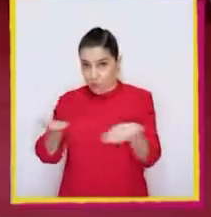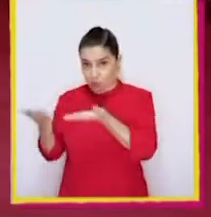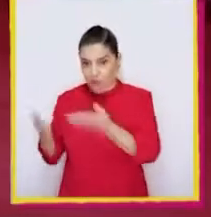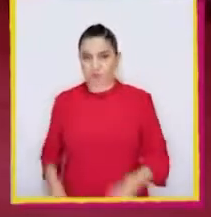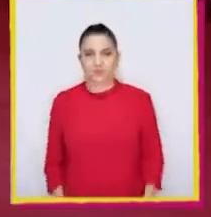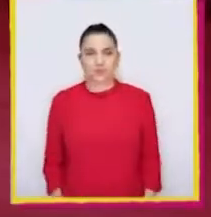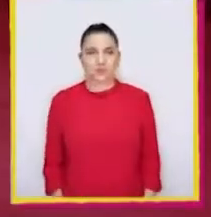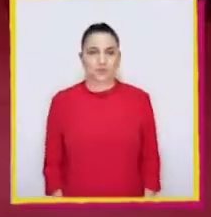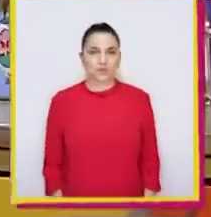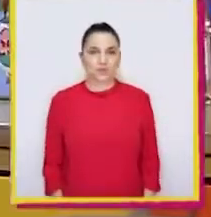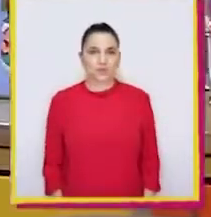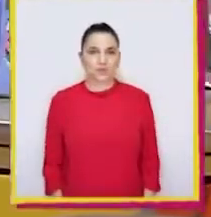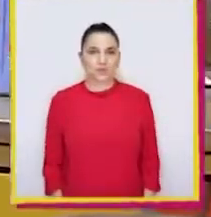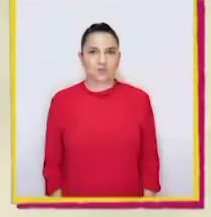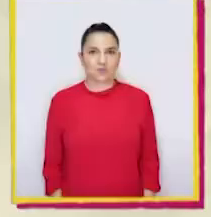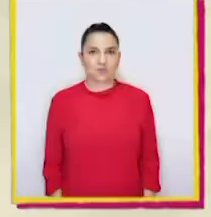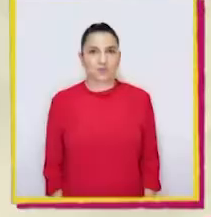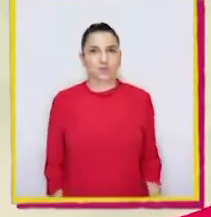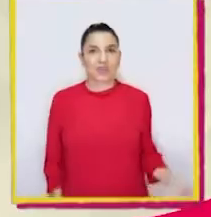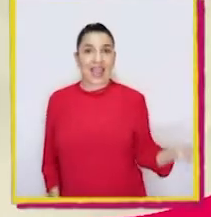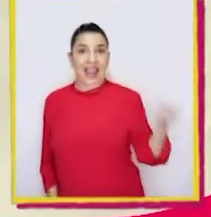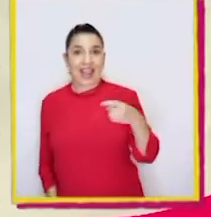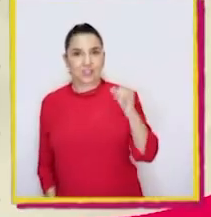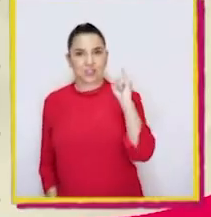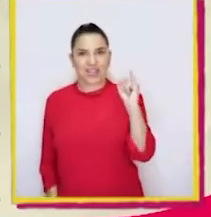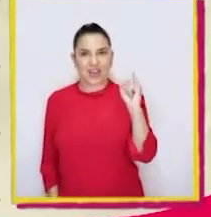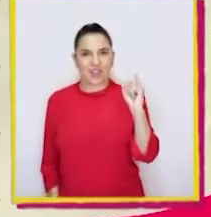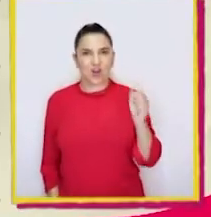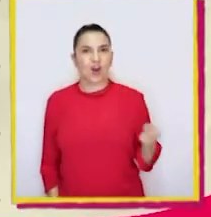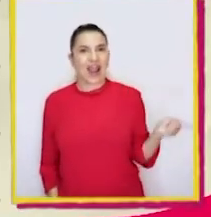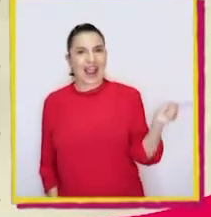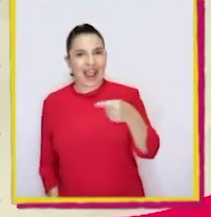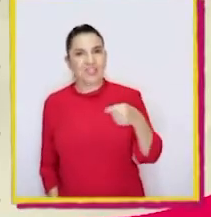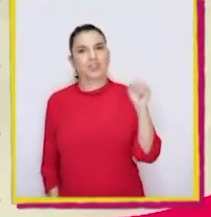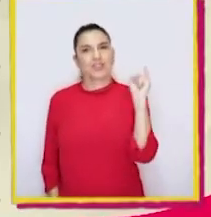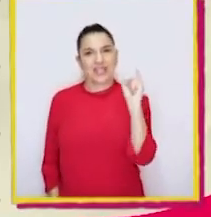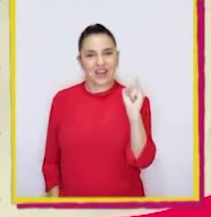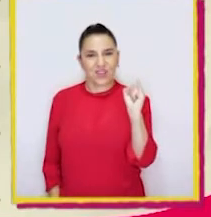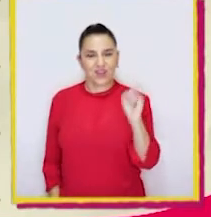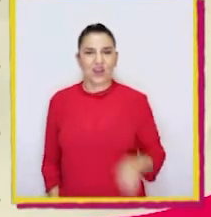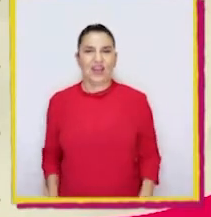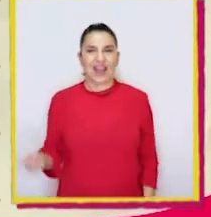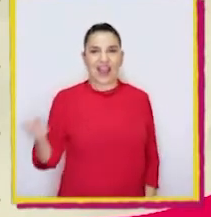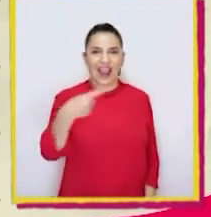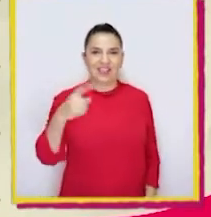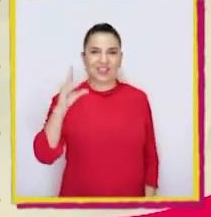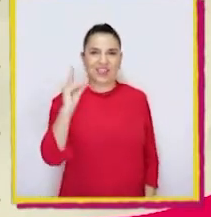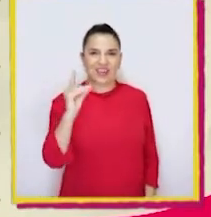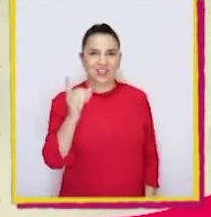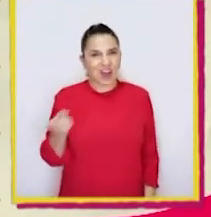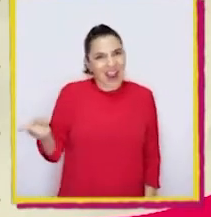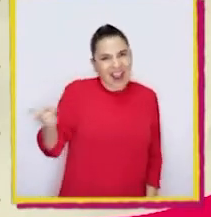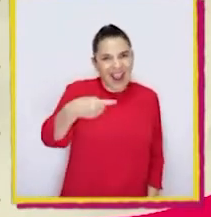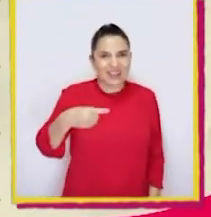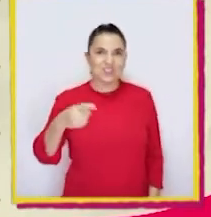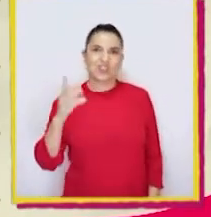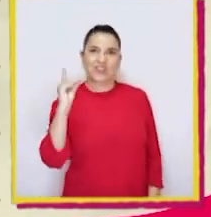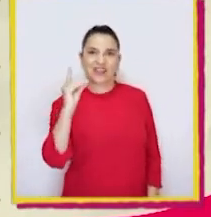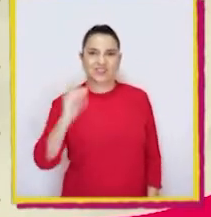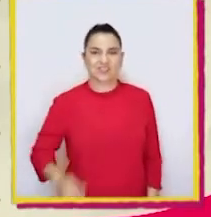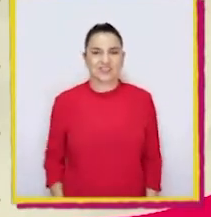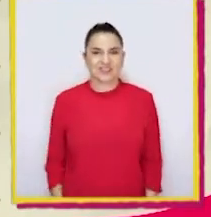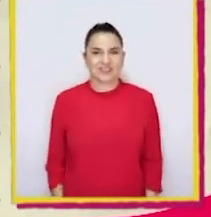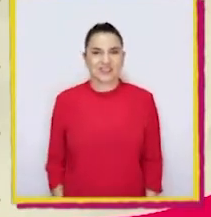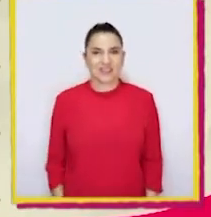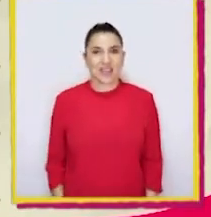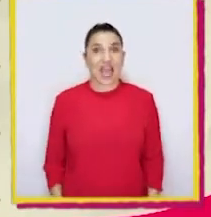a la pantalla. Dice, gancho izquierdo, gancho izquierdo, gancho derecho,